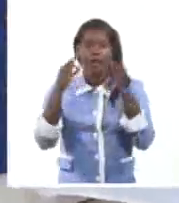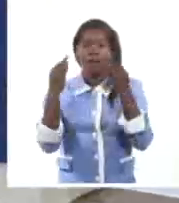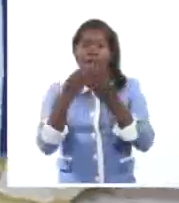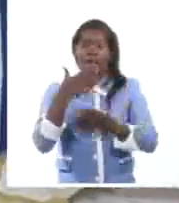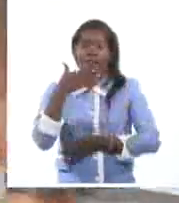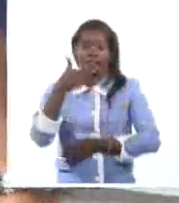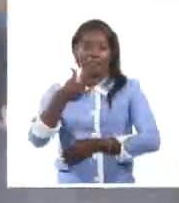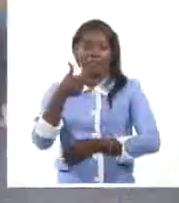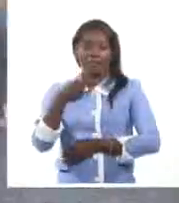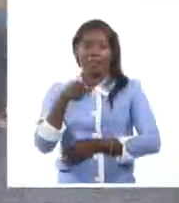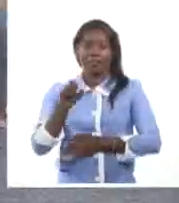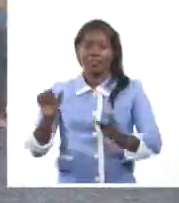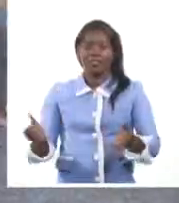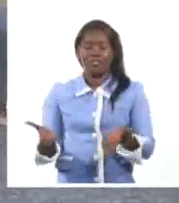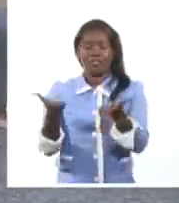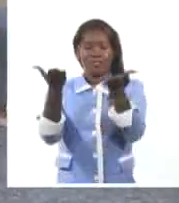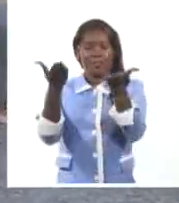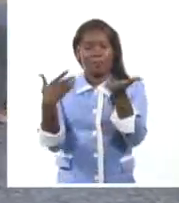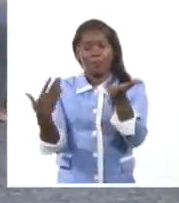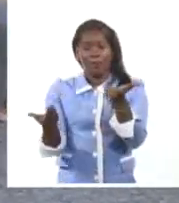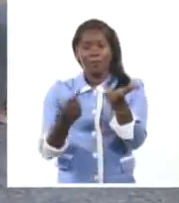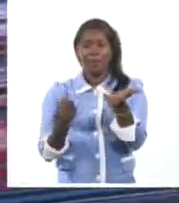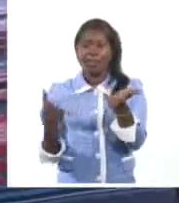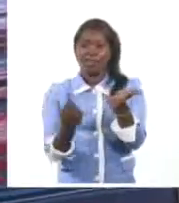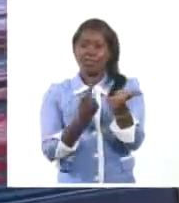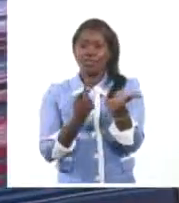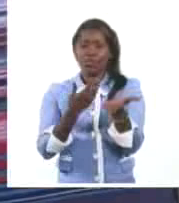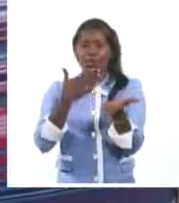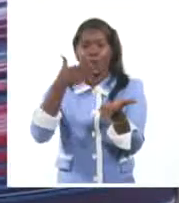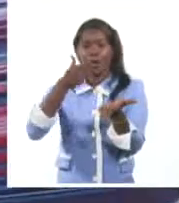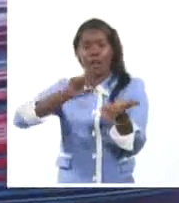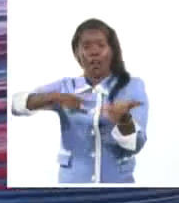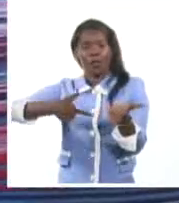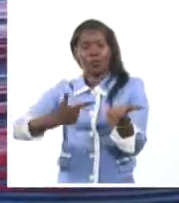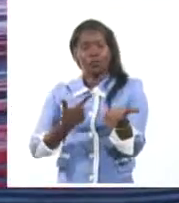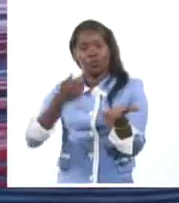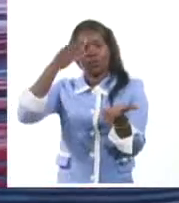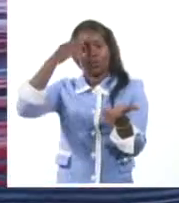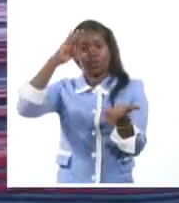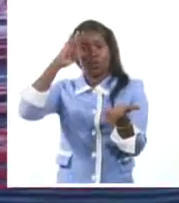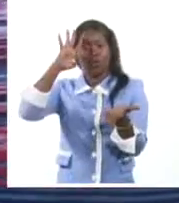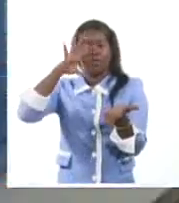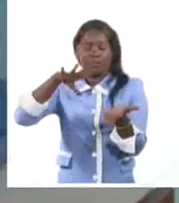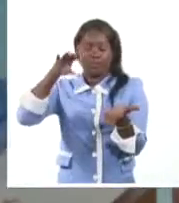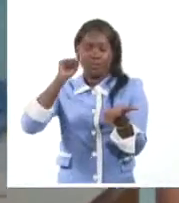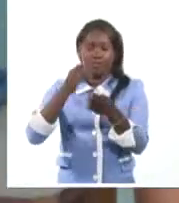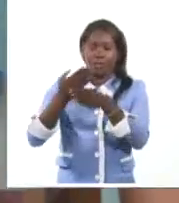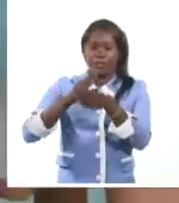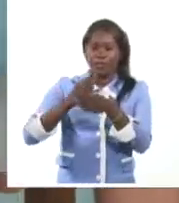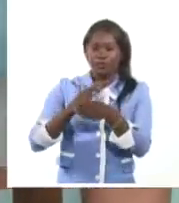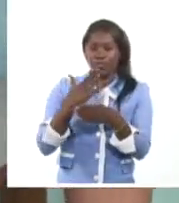código. Un crecimiento que también es para la cultura cubana, entendiéndola en el más amplio